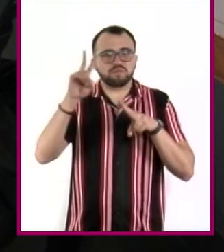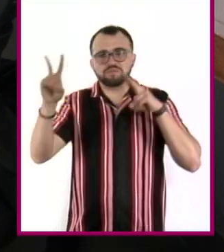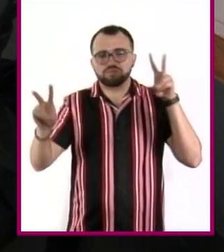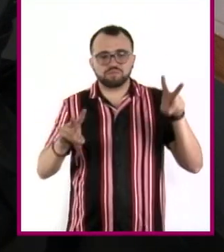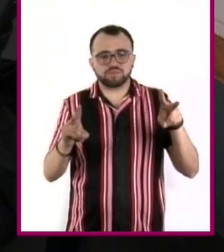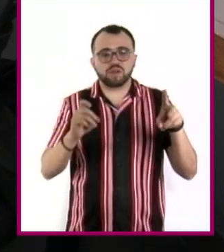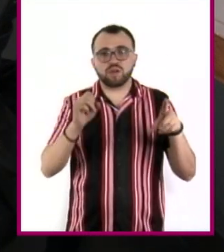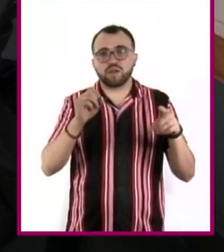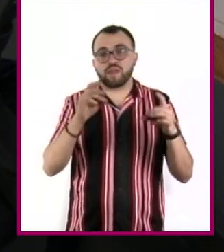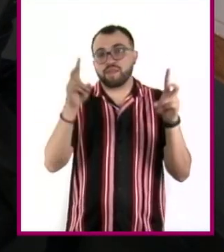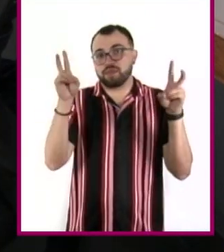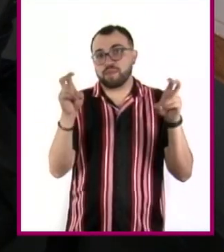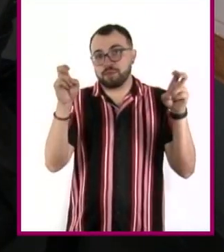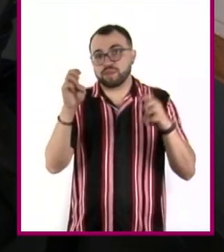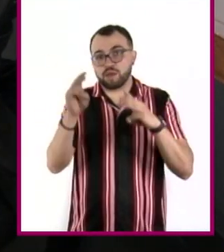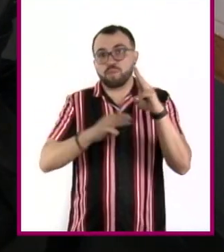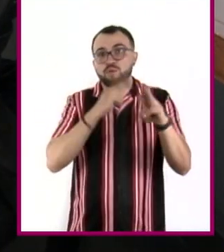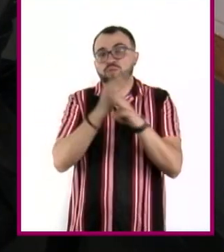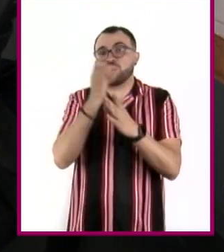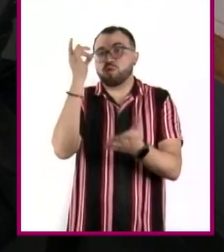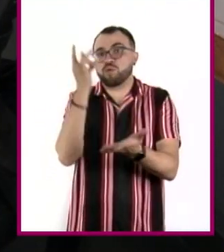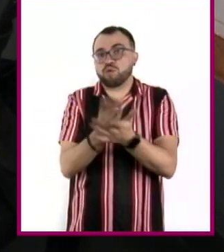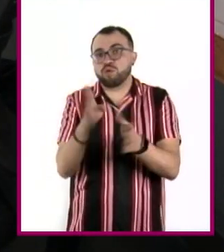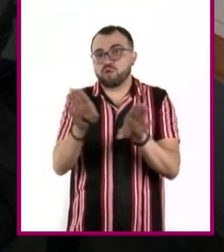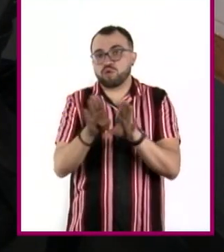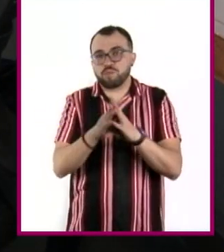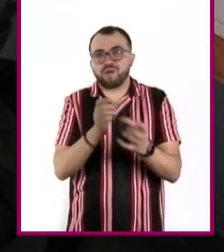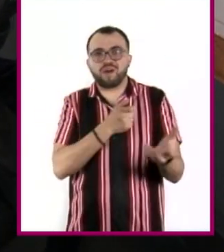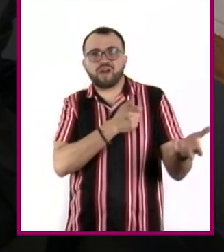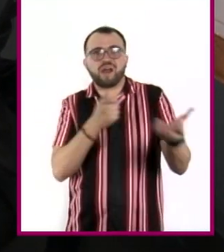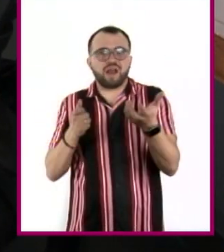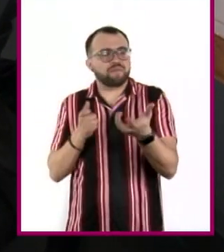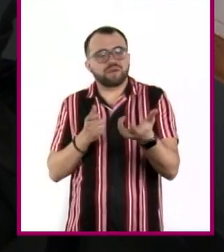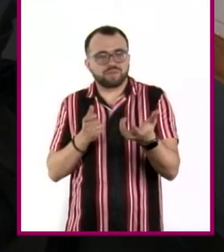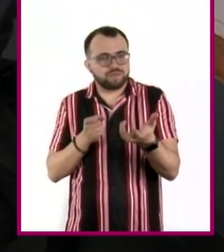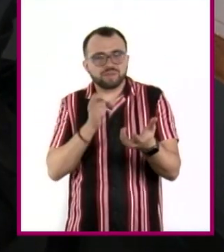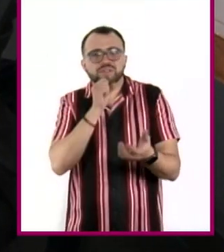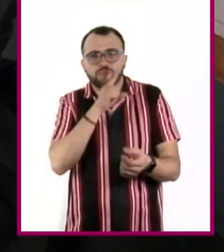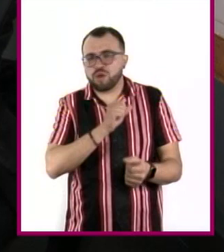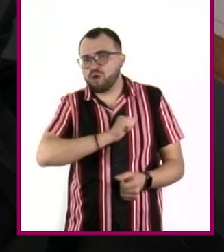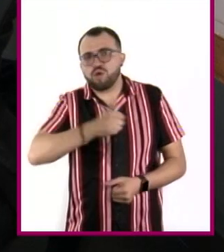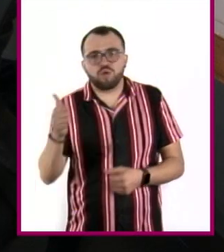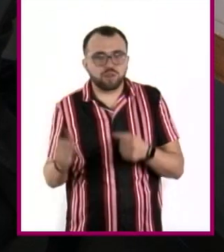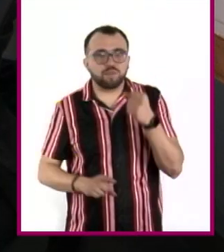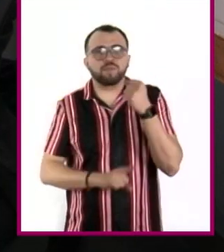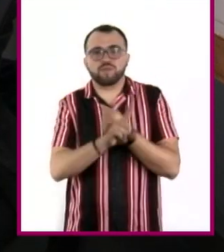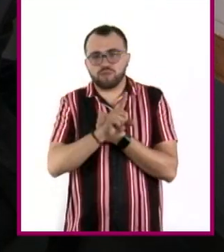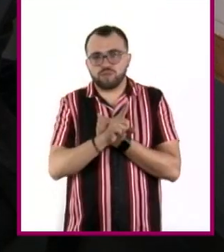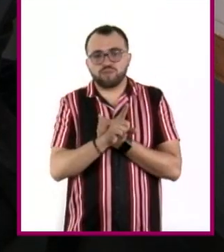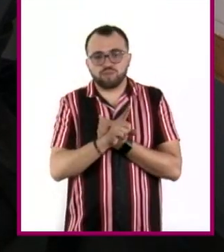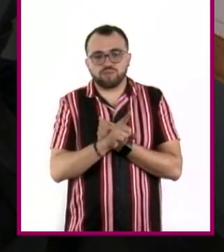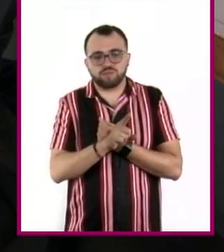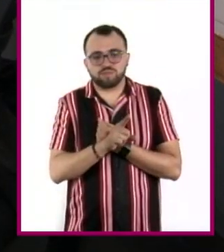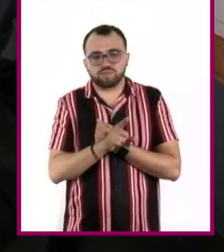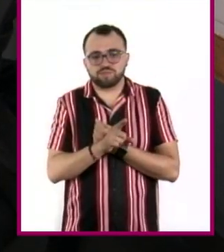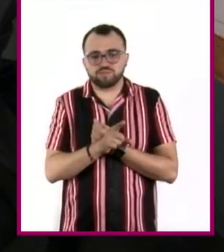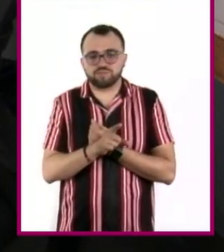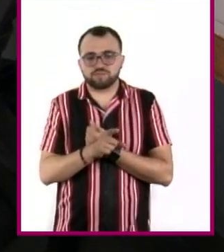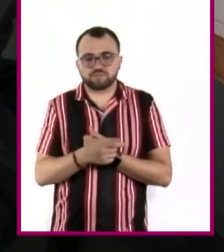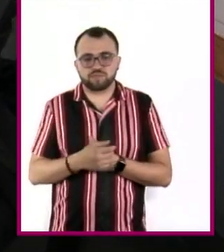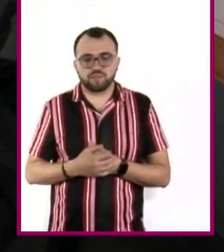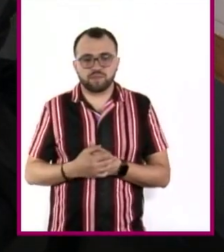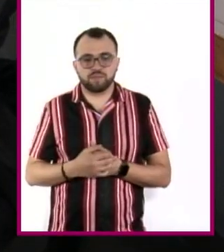temas mundiales ya no sean solo relacionados con las armas, sino con otras problemáticas que impiden que las sociedades se